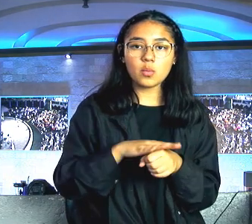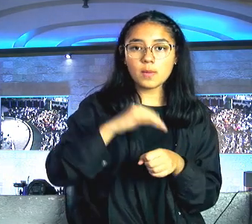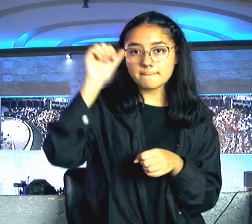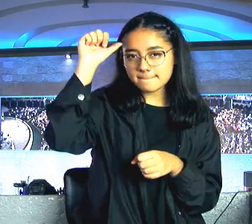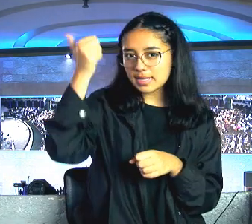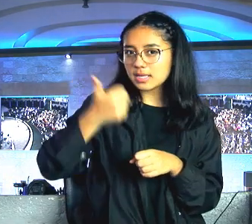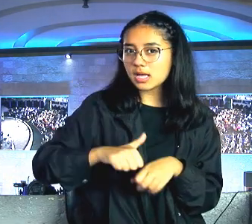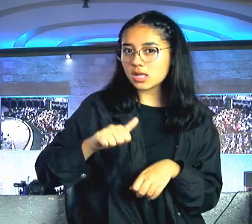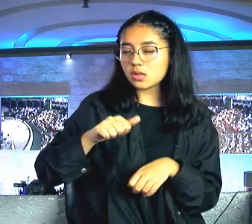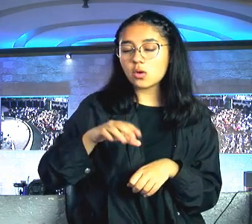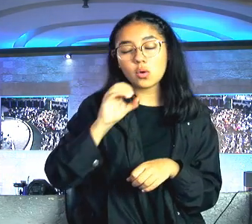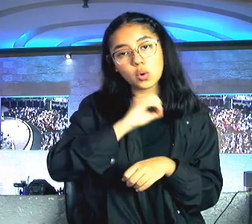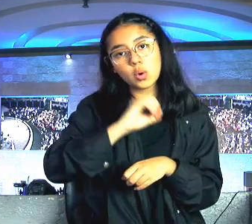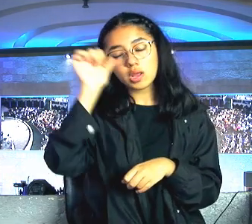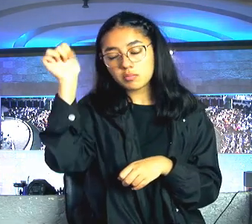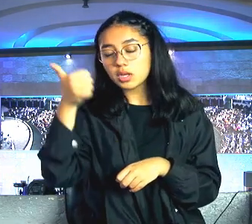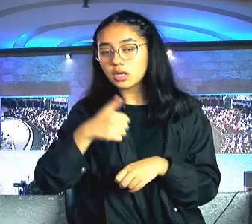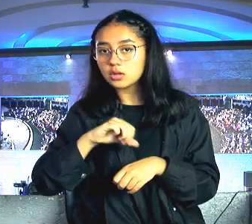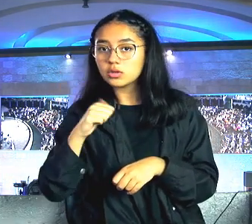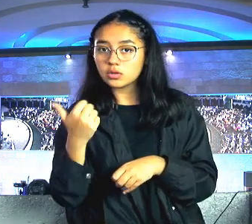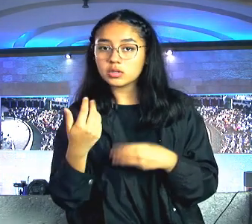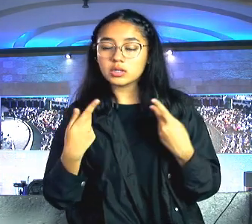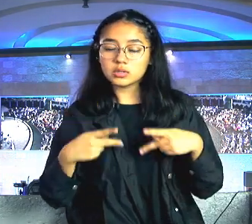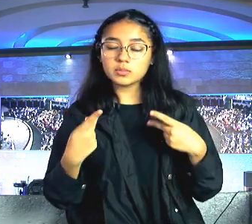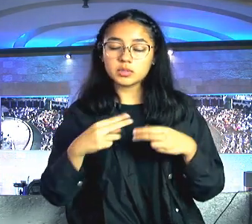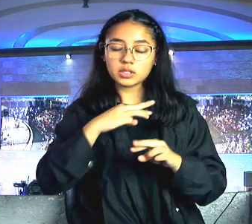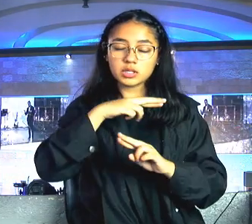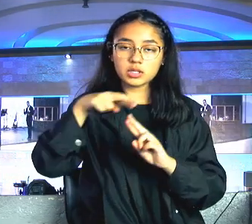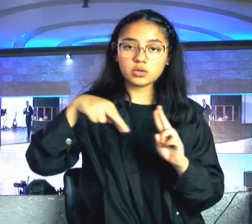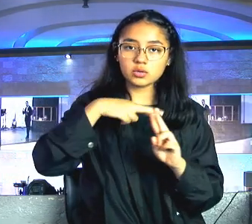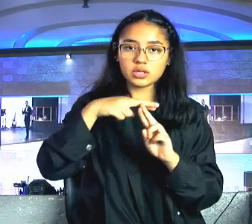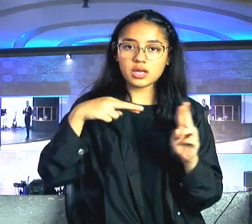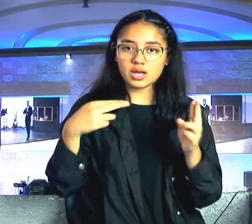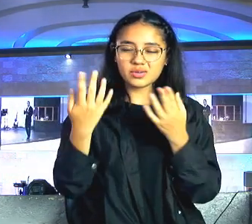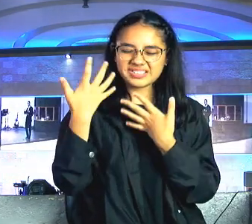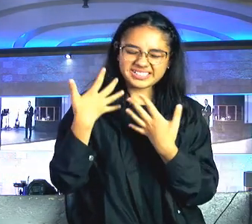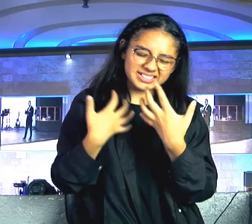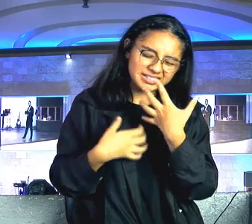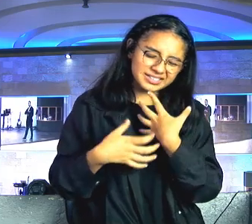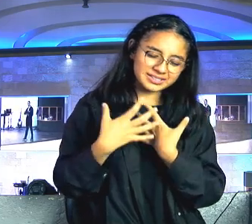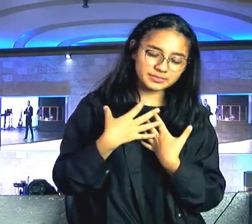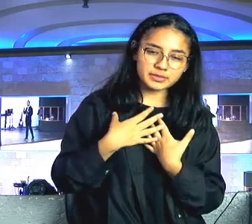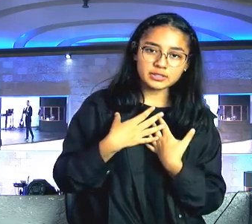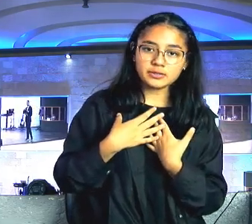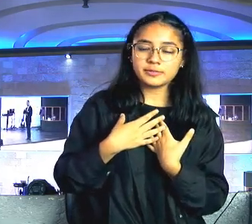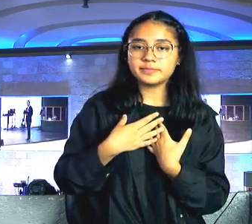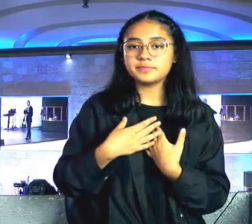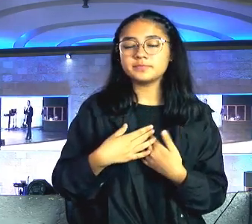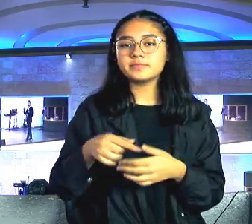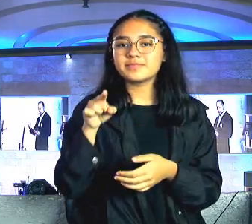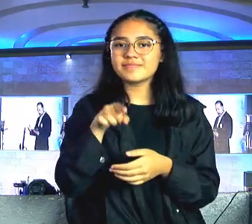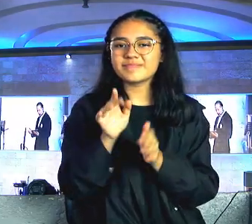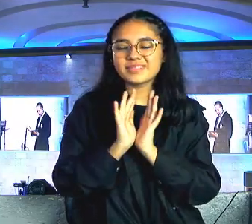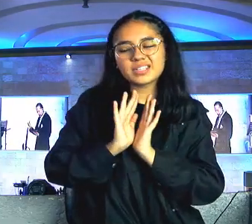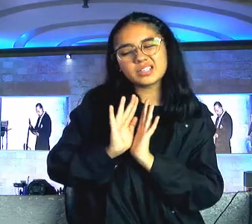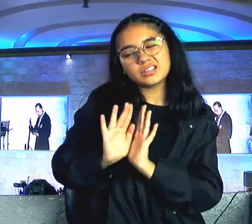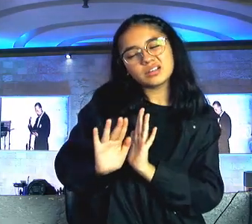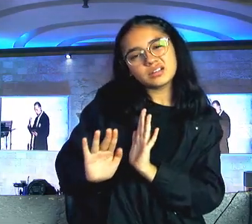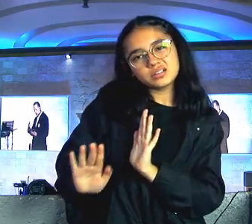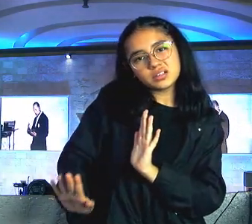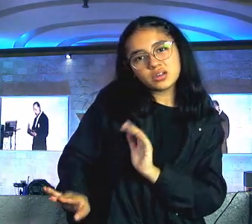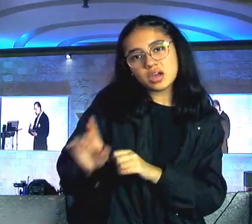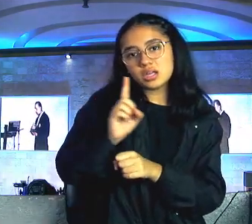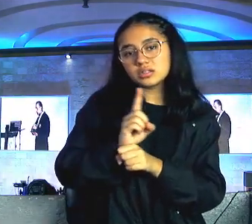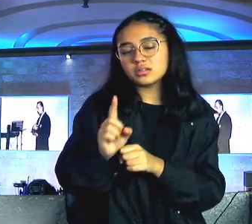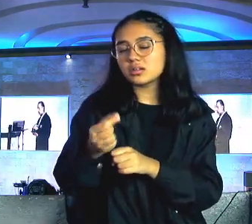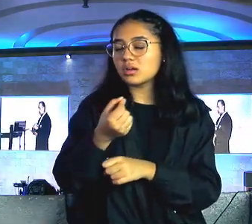pecado de otras personas que te rodearon, que te hicieron daño, que te lastimaron, incluso que a lo mejor te rechazaron desde que eras un